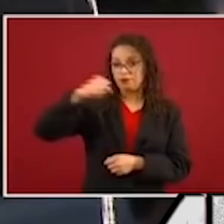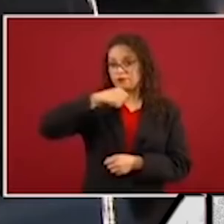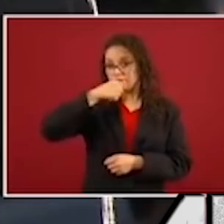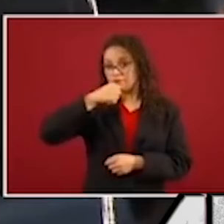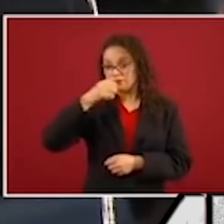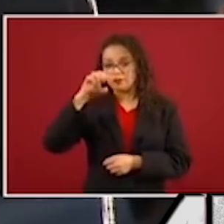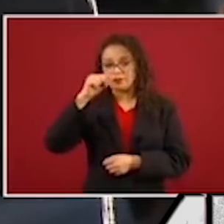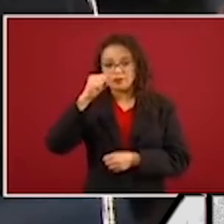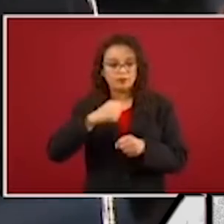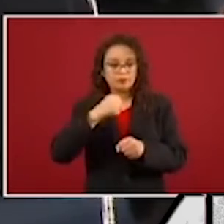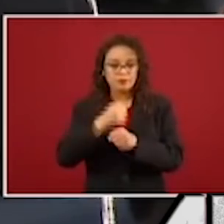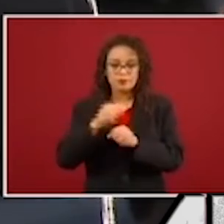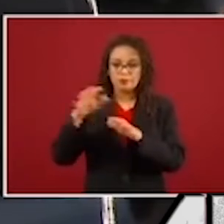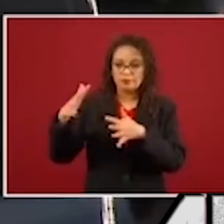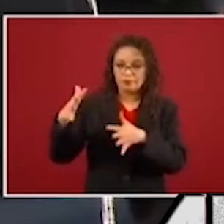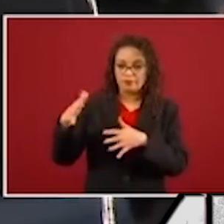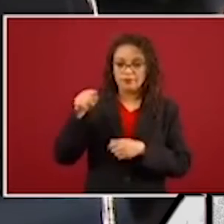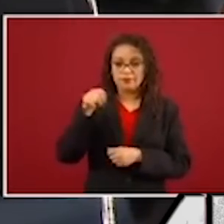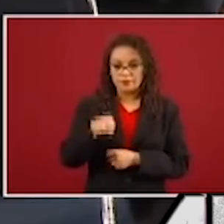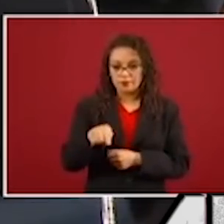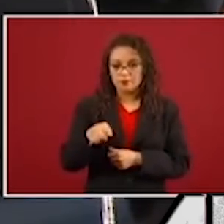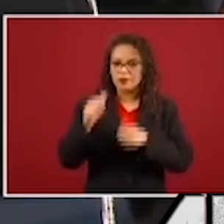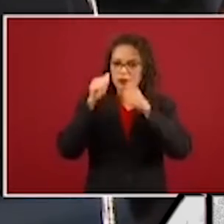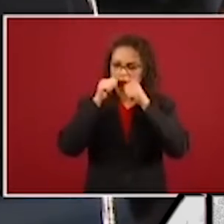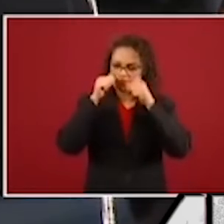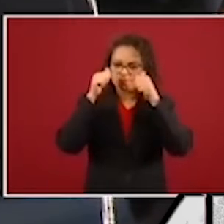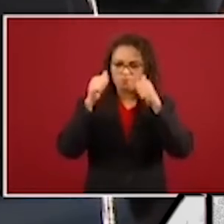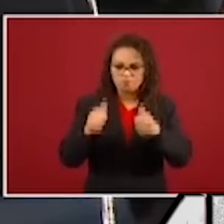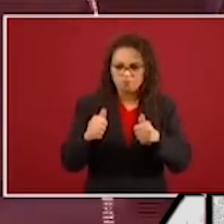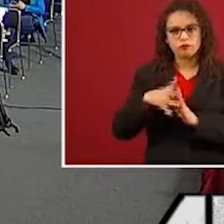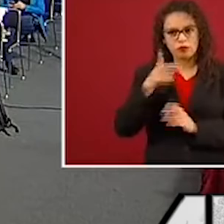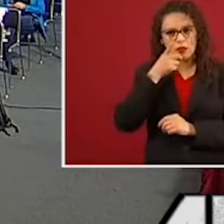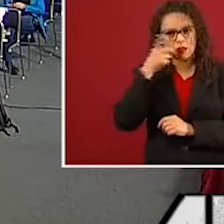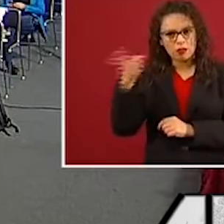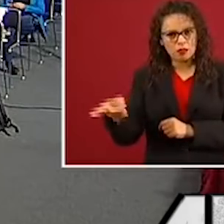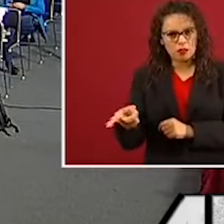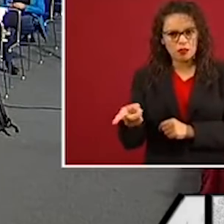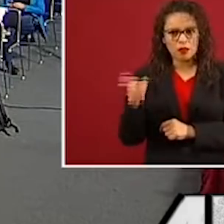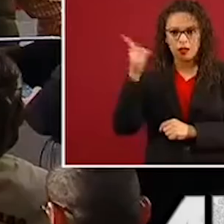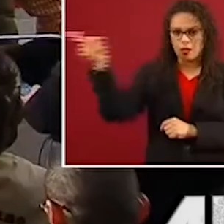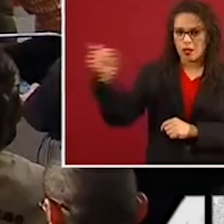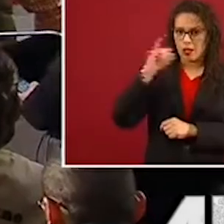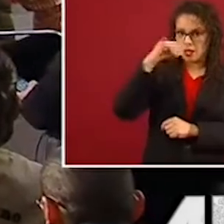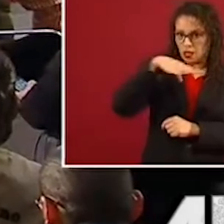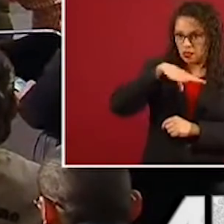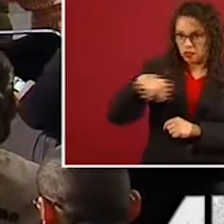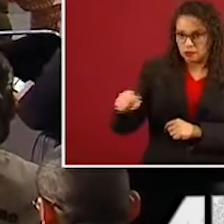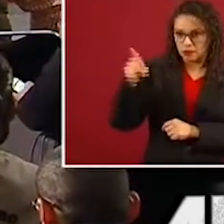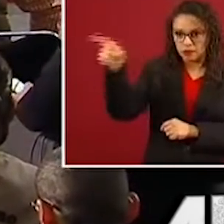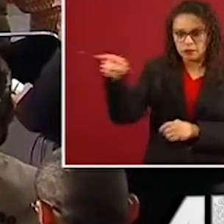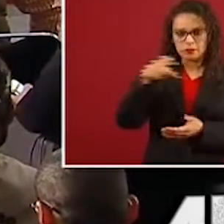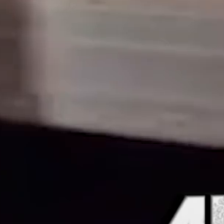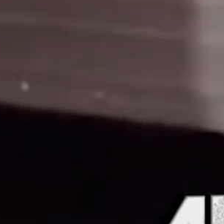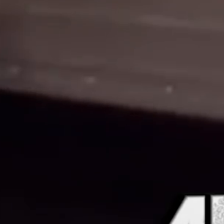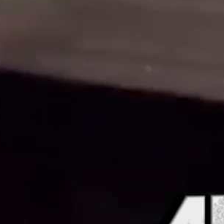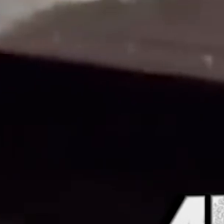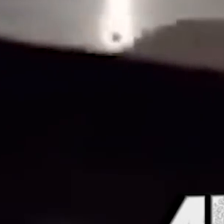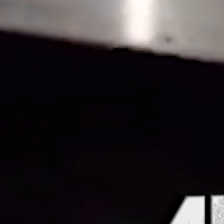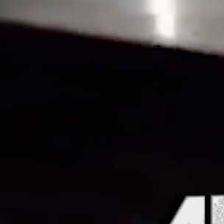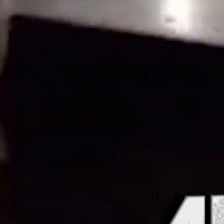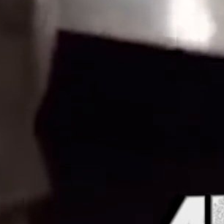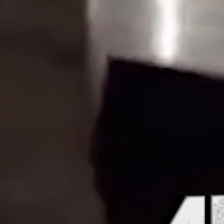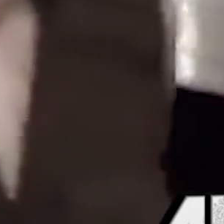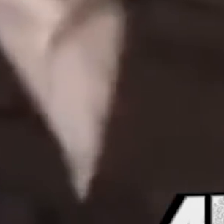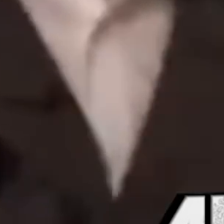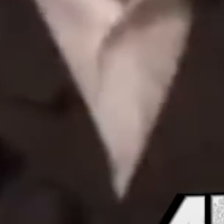este mentiroso, en sus redes sociales y en sus pseudomedios? Dejen todos sus comentarios acá abajo y abramos el debate. Y pues bueno, ciudadanos, toda